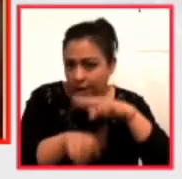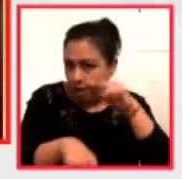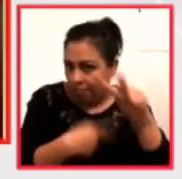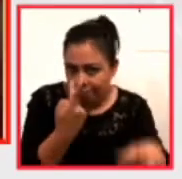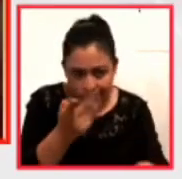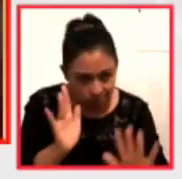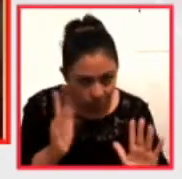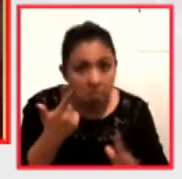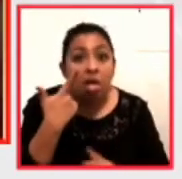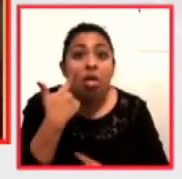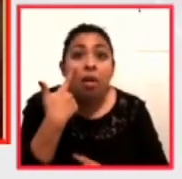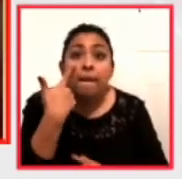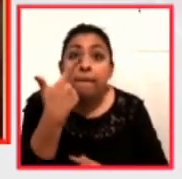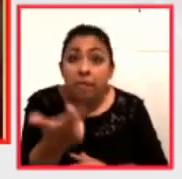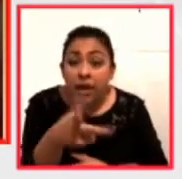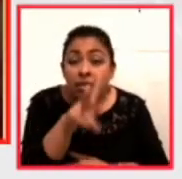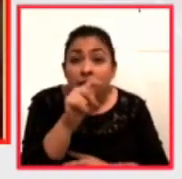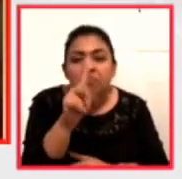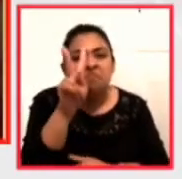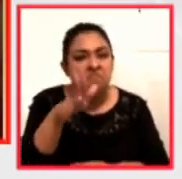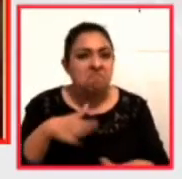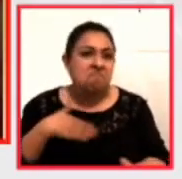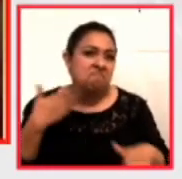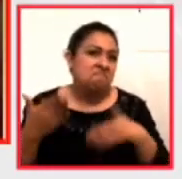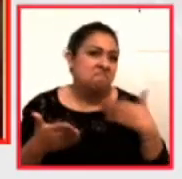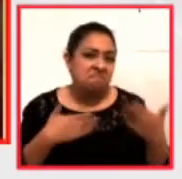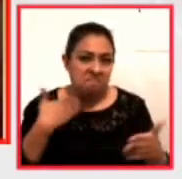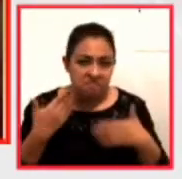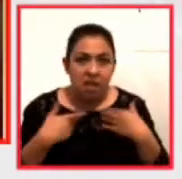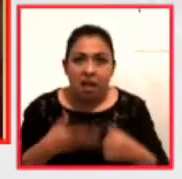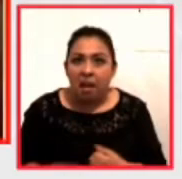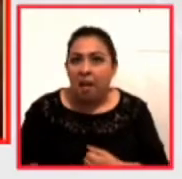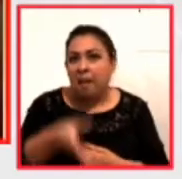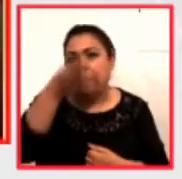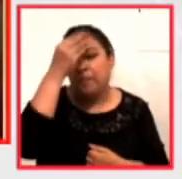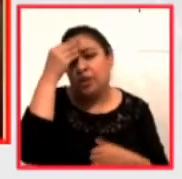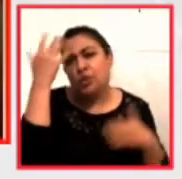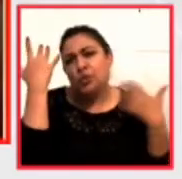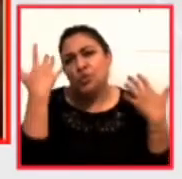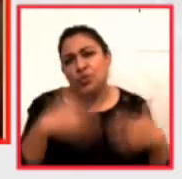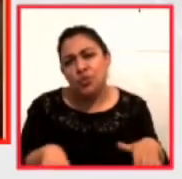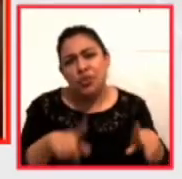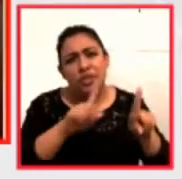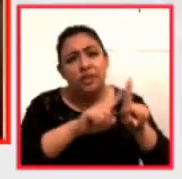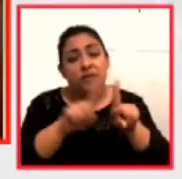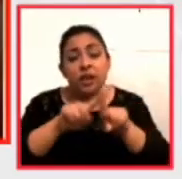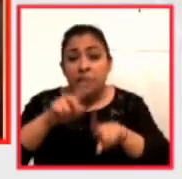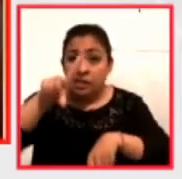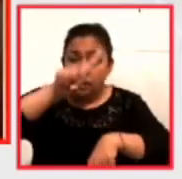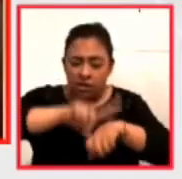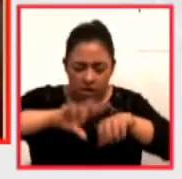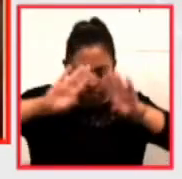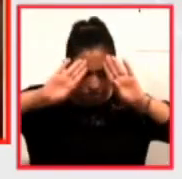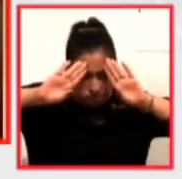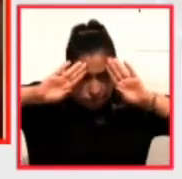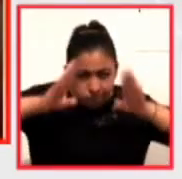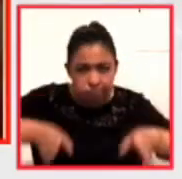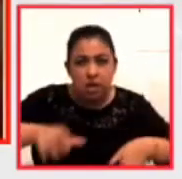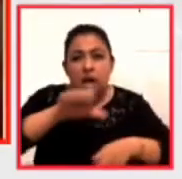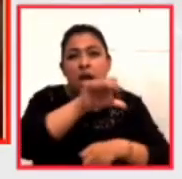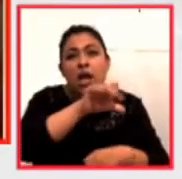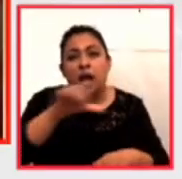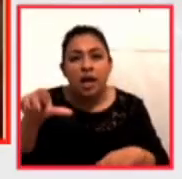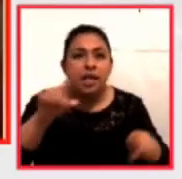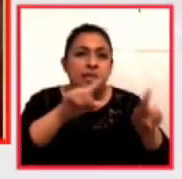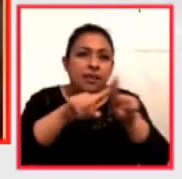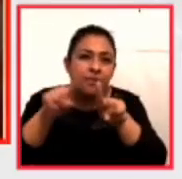ver toda esta programación que es divertida, en la cual van a aprender muchísimas cosas. Un día dedicado a muchas